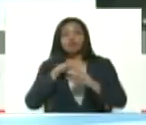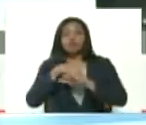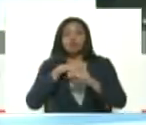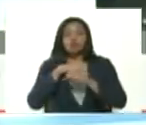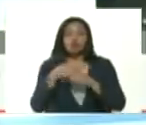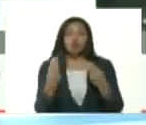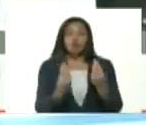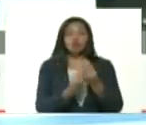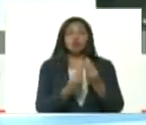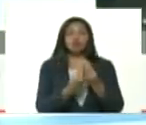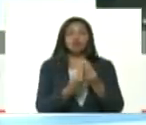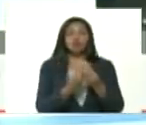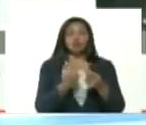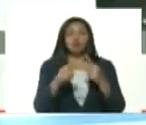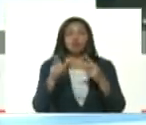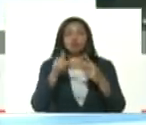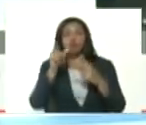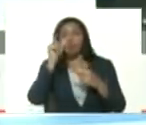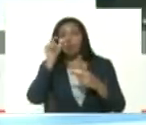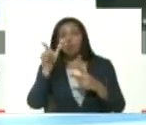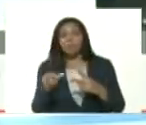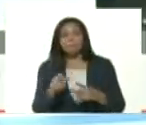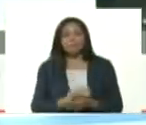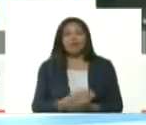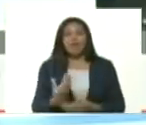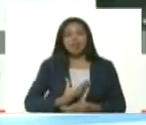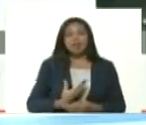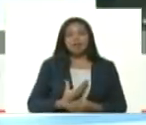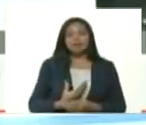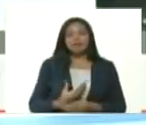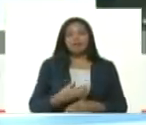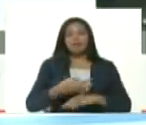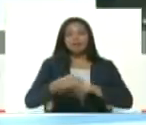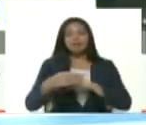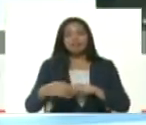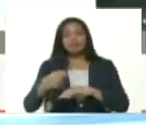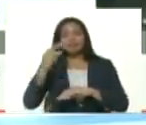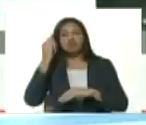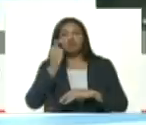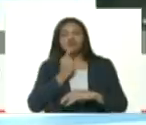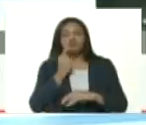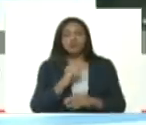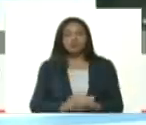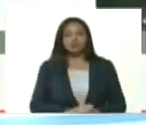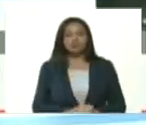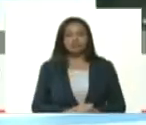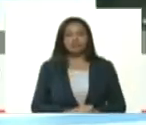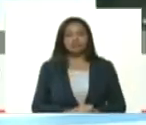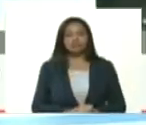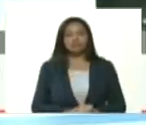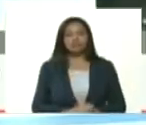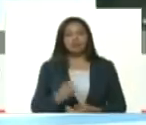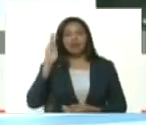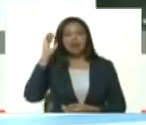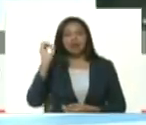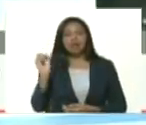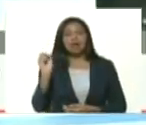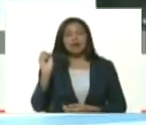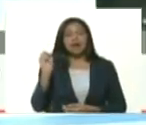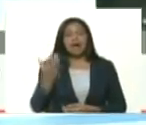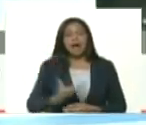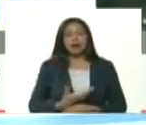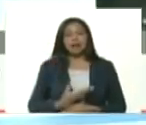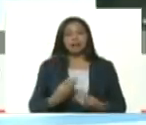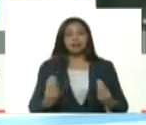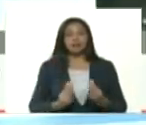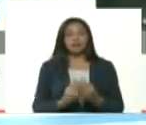José Vicente Rangel, Pepe Rangel, alcalde del municipio Sucre, alcalde de Petare. Están junto al